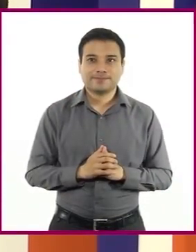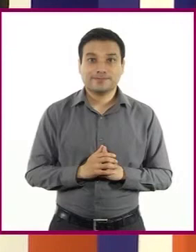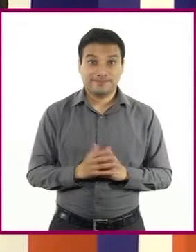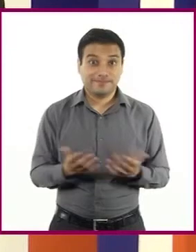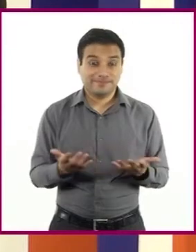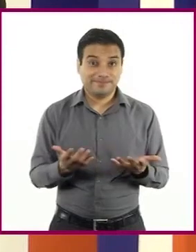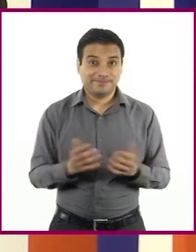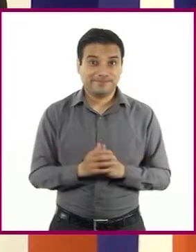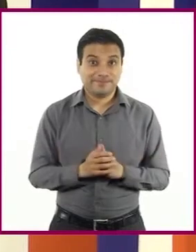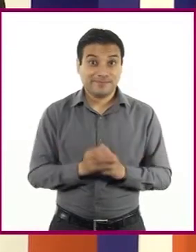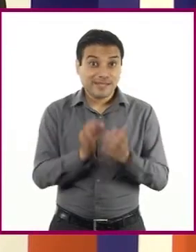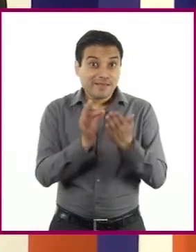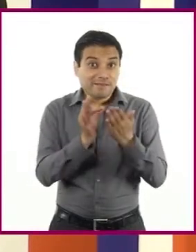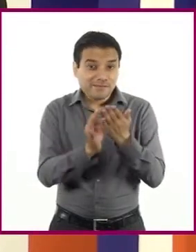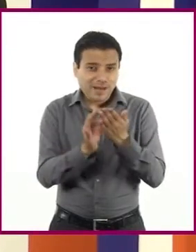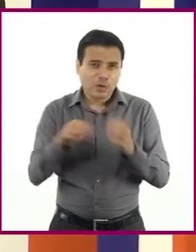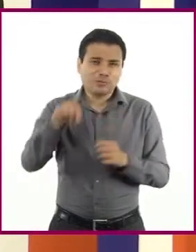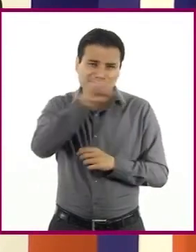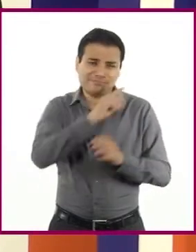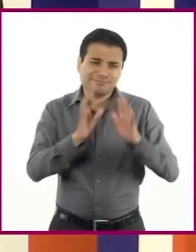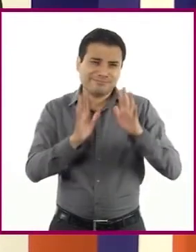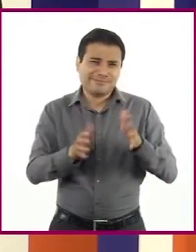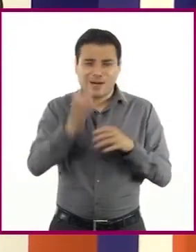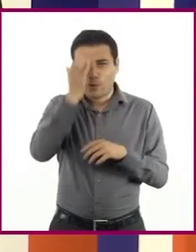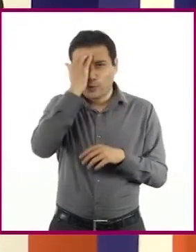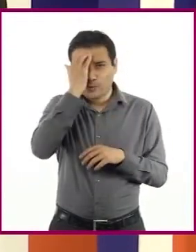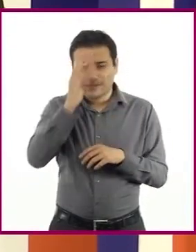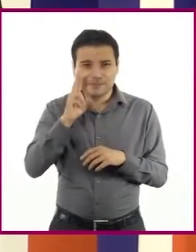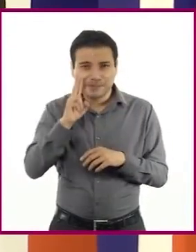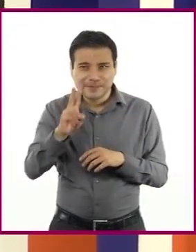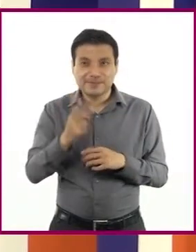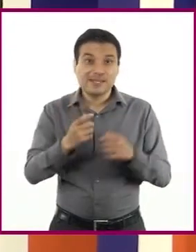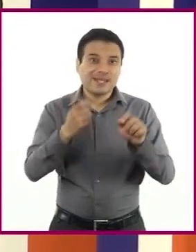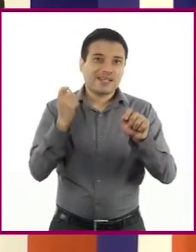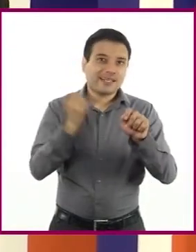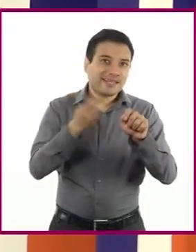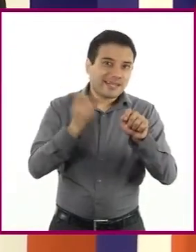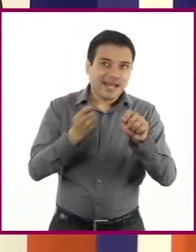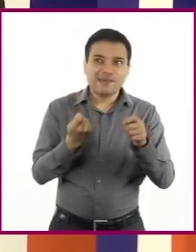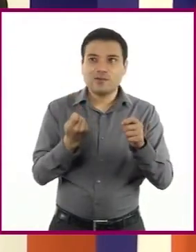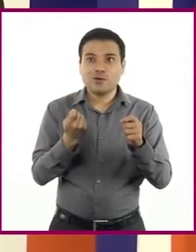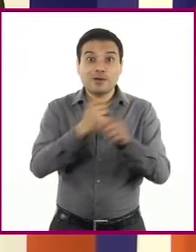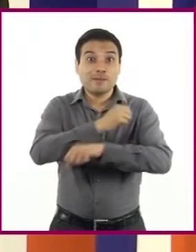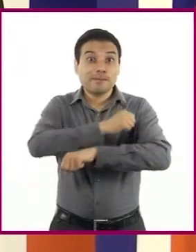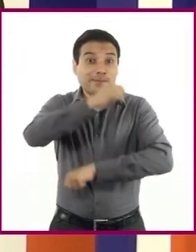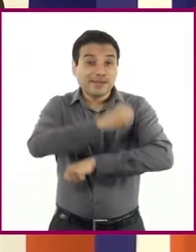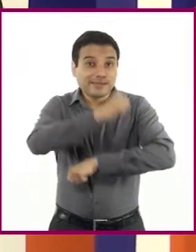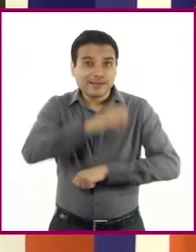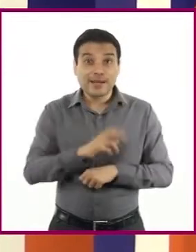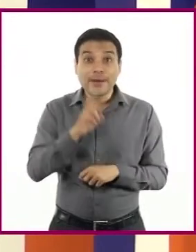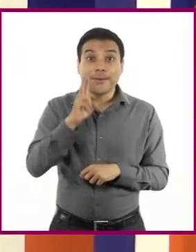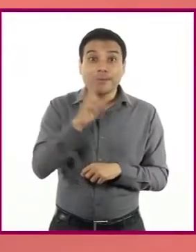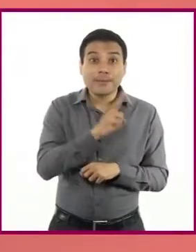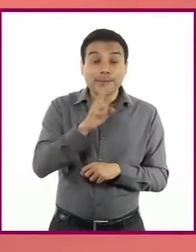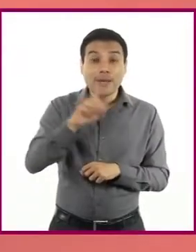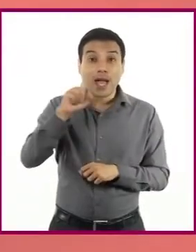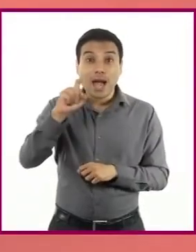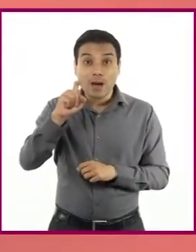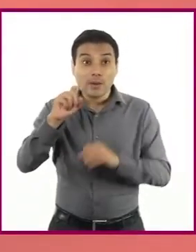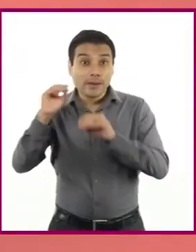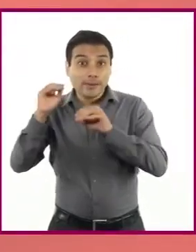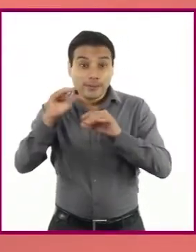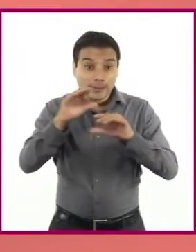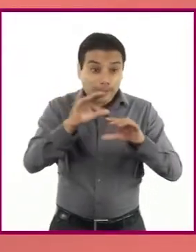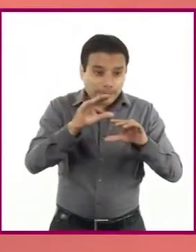hierro oxidarse en objetos como los clavos o las ventanas al tener contacto con la humedad y el aire del medio ambiente.